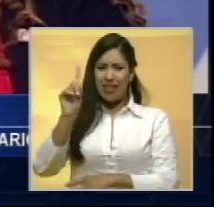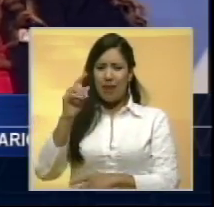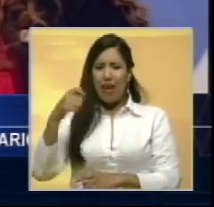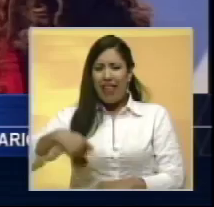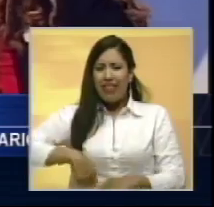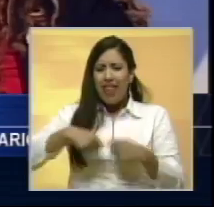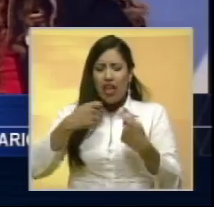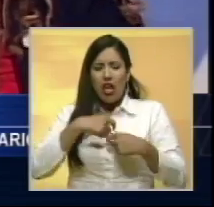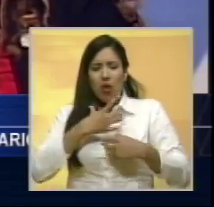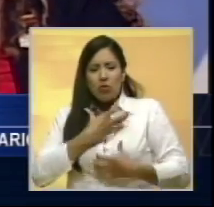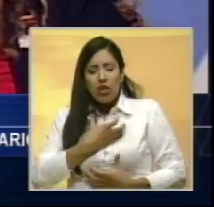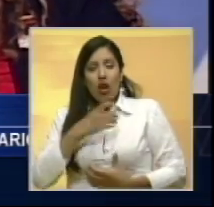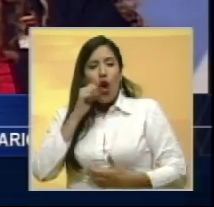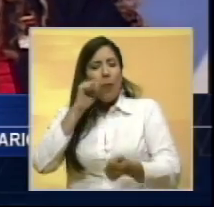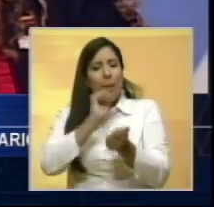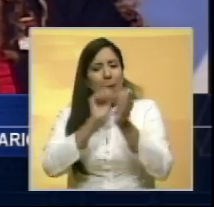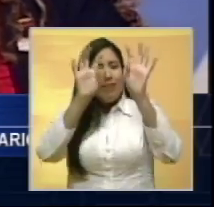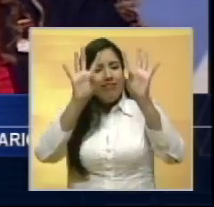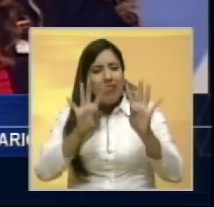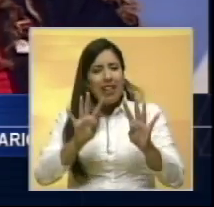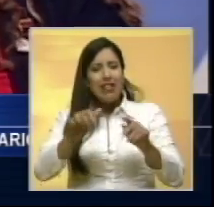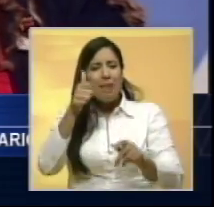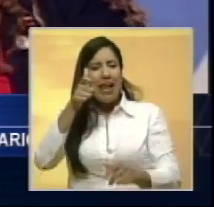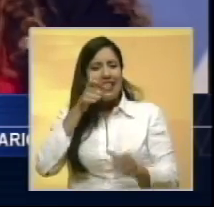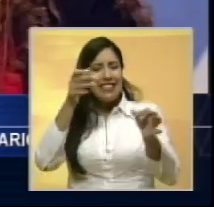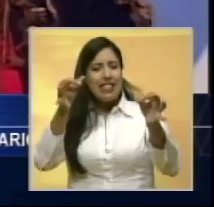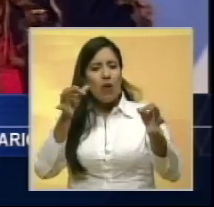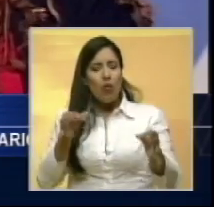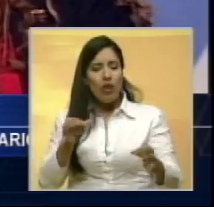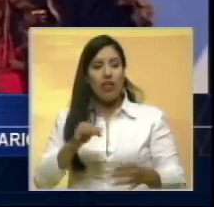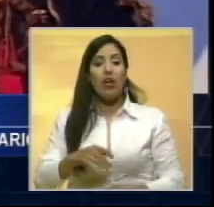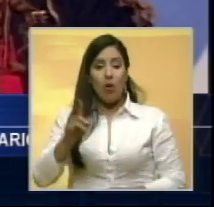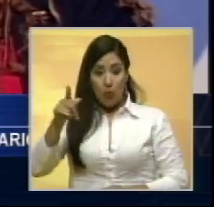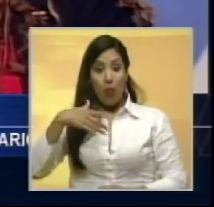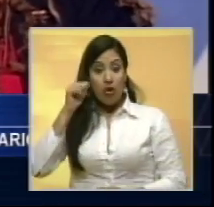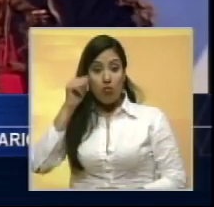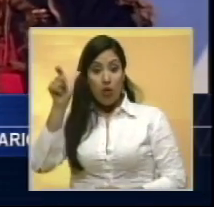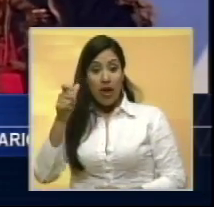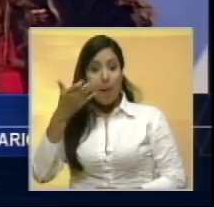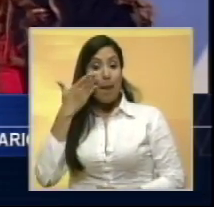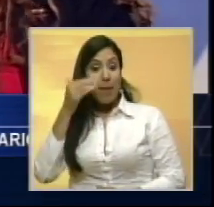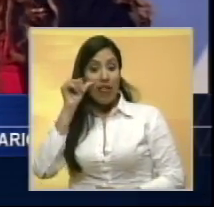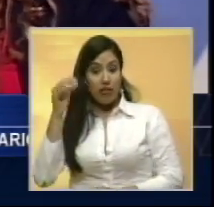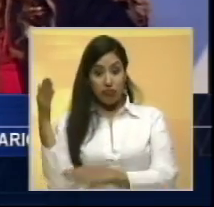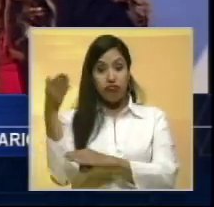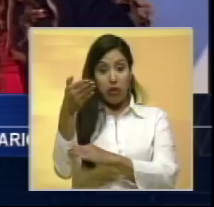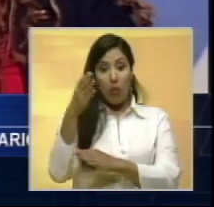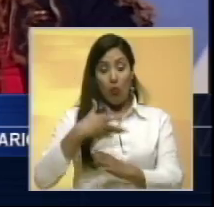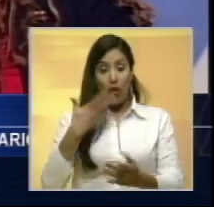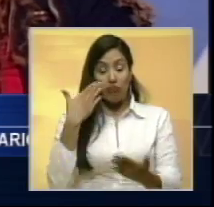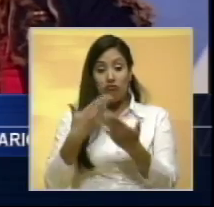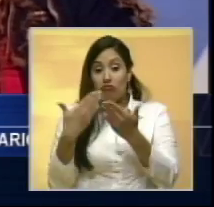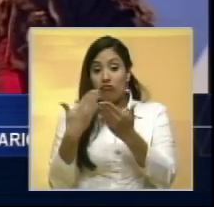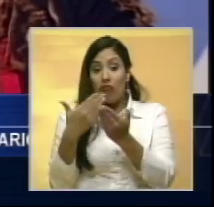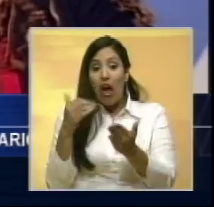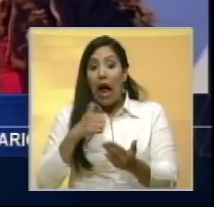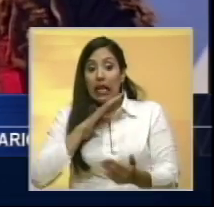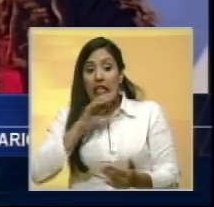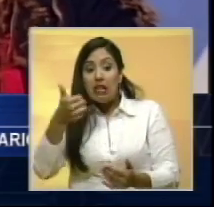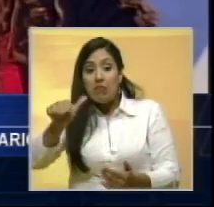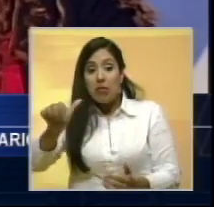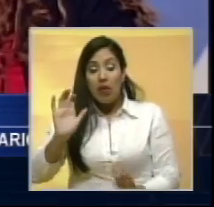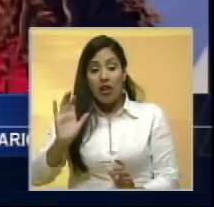para dañarla. Está recluido en una situación de máxima seguridad. Ella puede verlo, puede ver en las condiciones en que él se